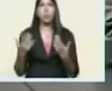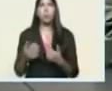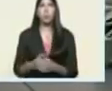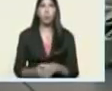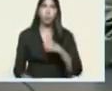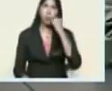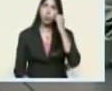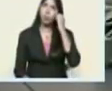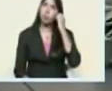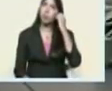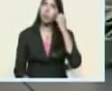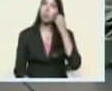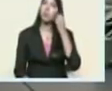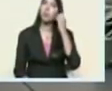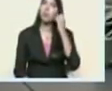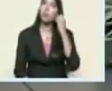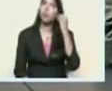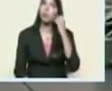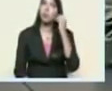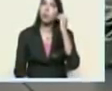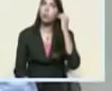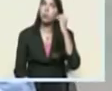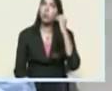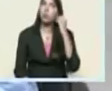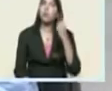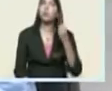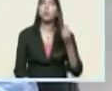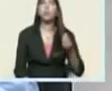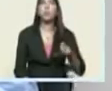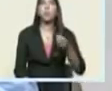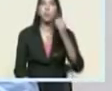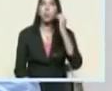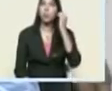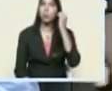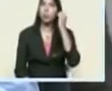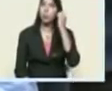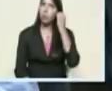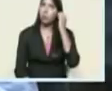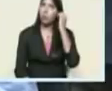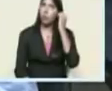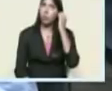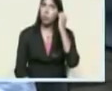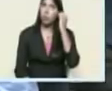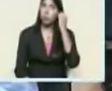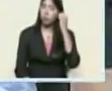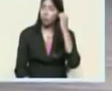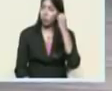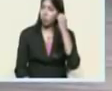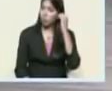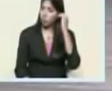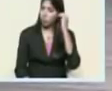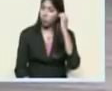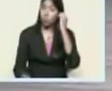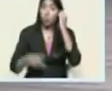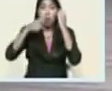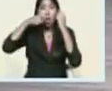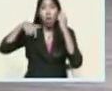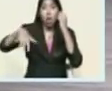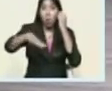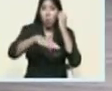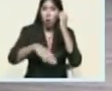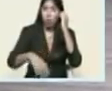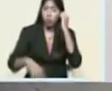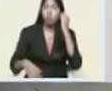Rodríguez. Y el 15 de octubre el pueblo venezolano salió a votar. 11.100.000 compatriotas salieron a